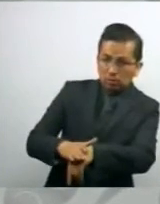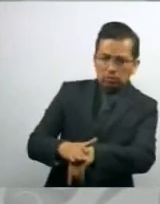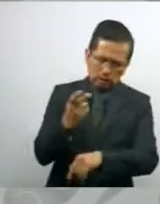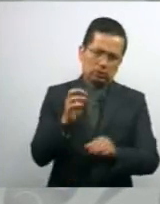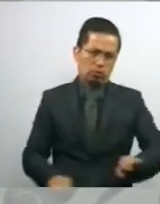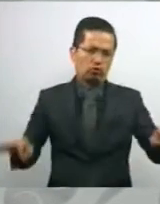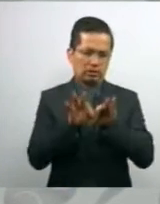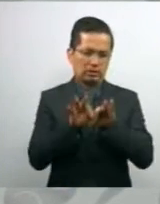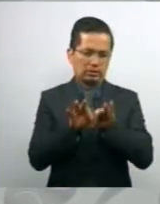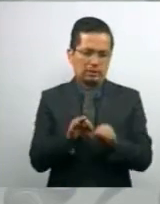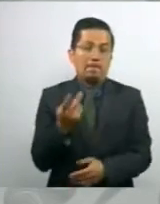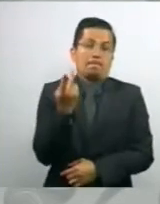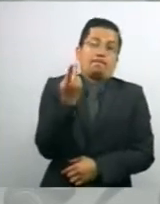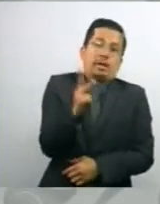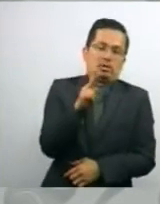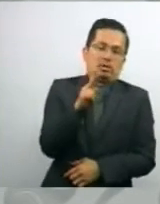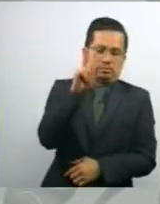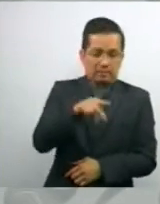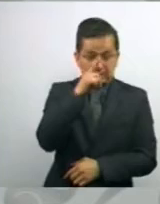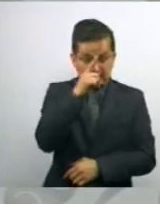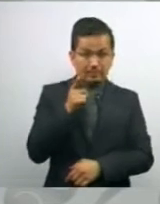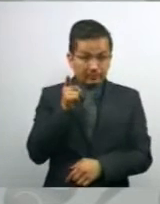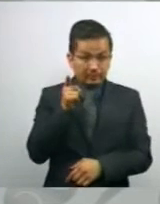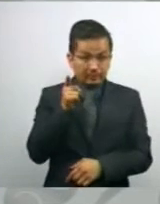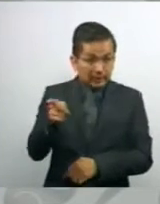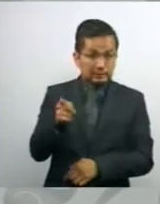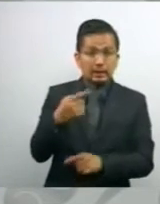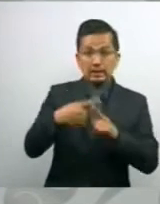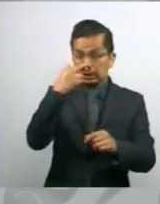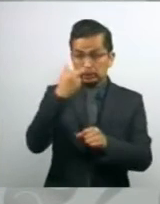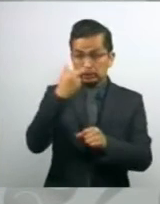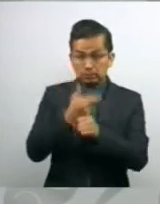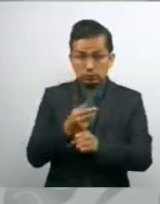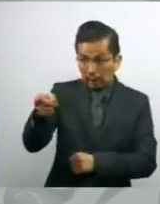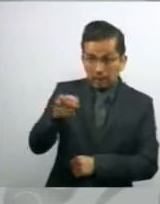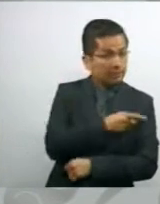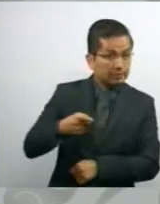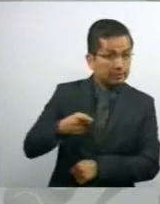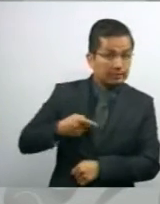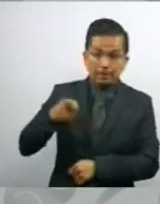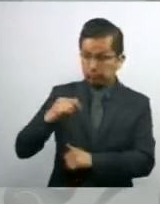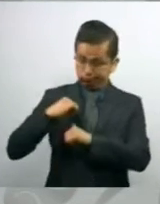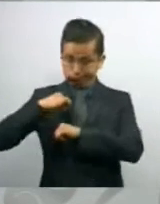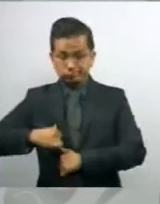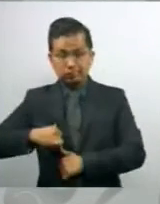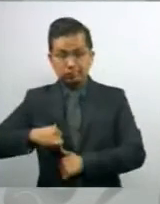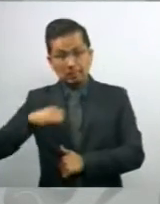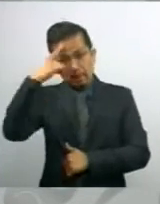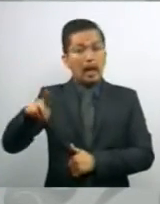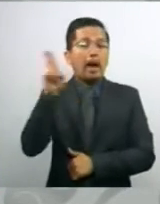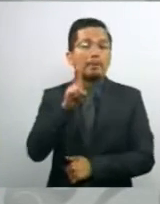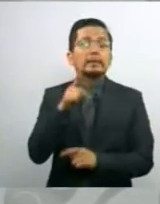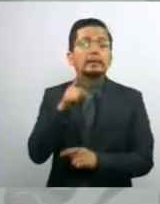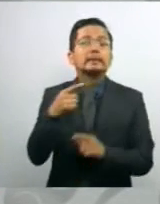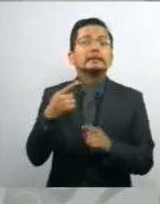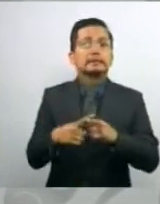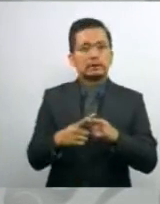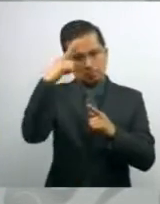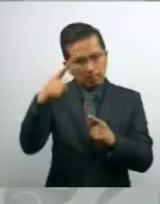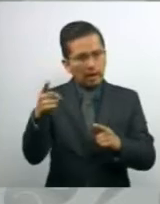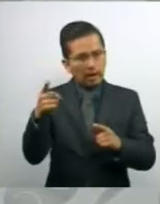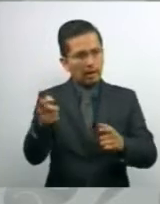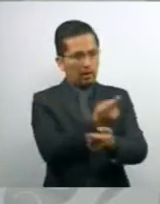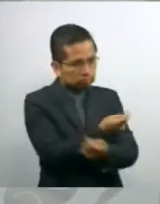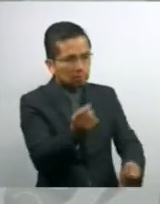no tenga titular, porque es el área responsable para la adquisición y distribución de las vacunas en nuestro país y